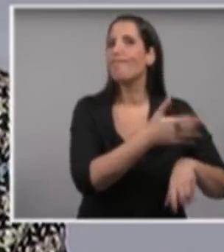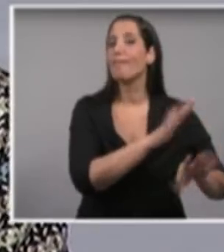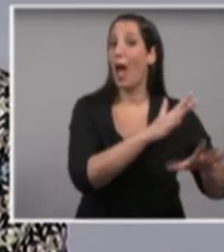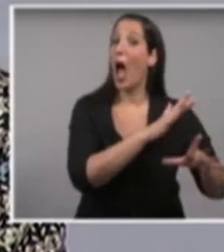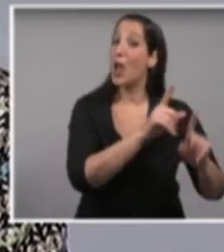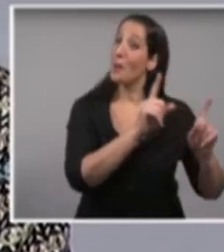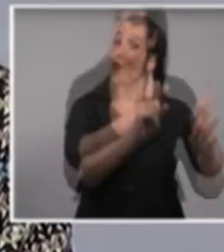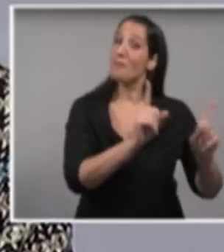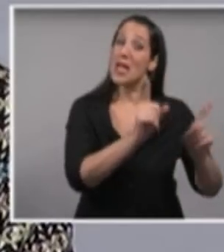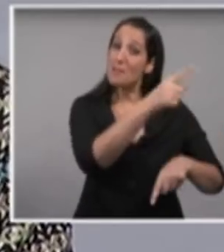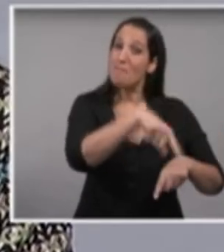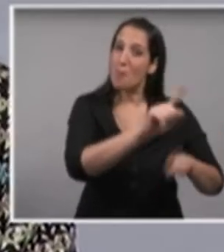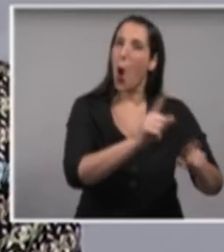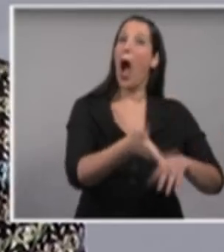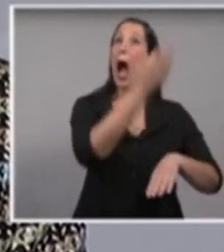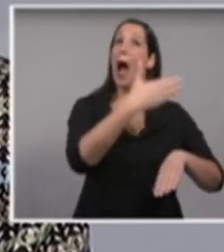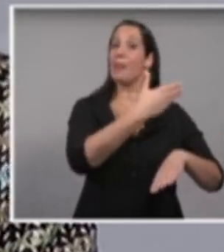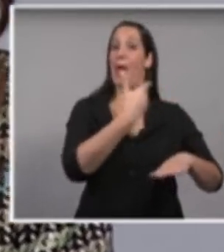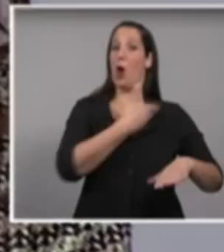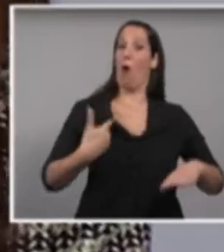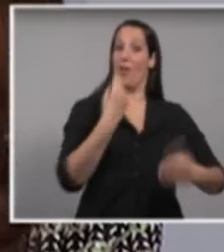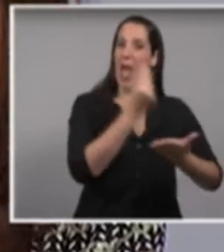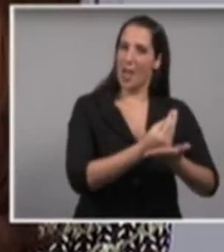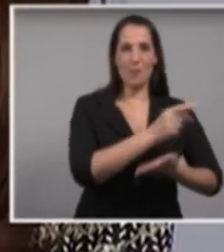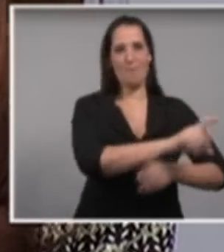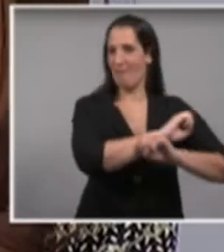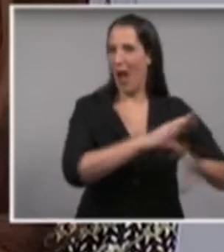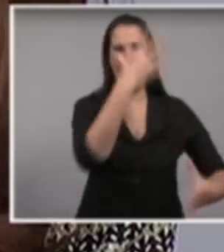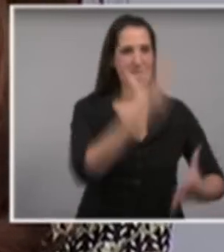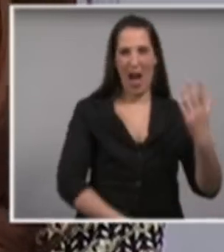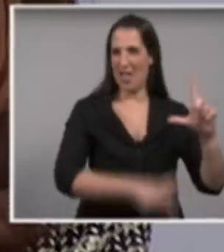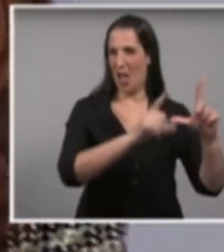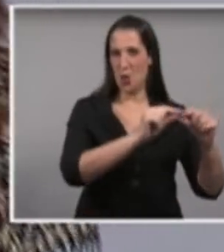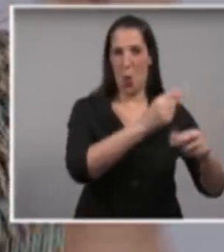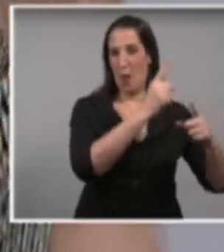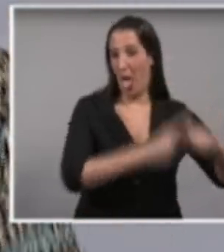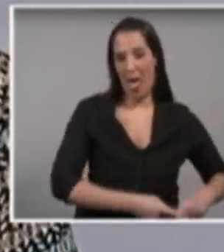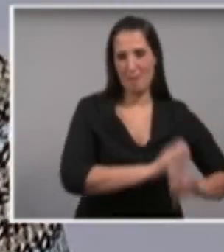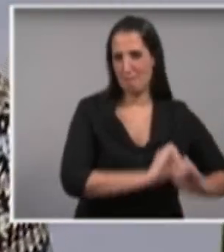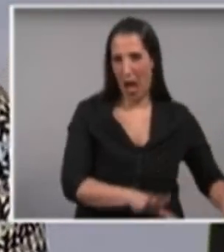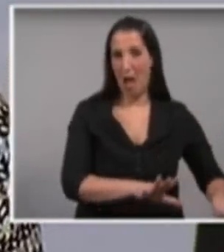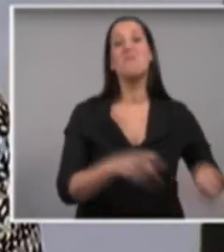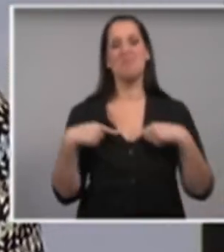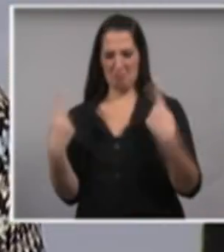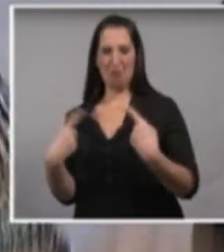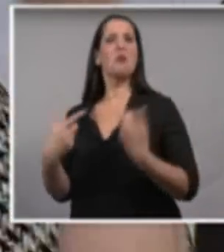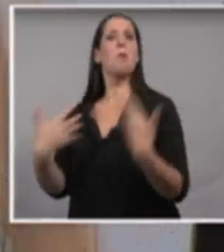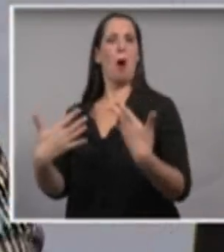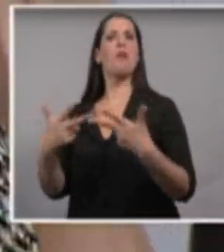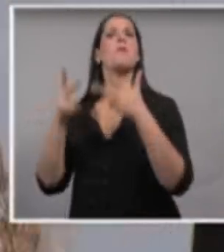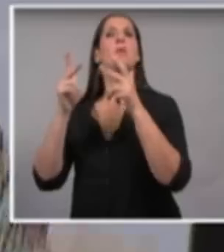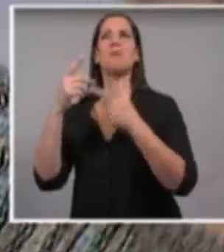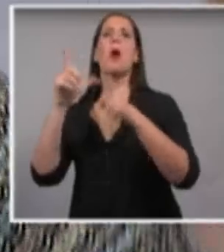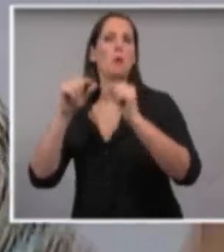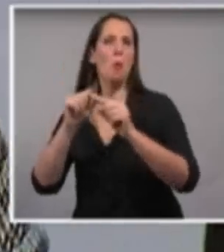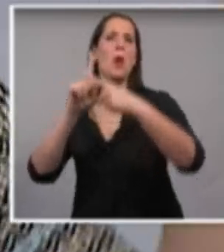gobernar hicieron muy mal los números. Nosotros sí podemos hablar de los números y de la gente. porque los